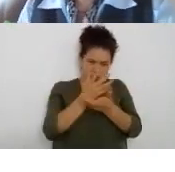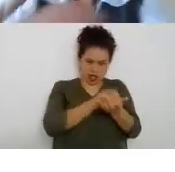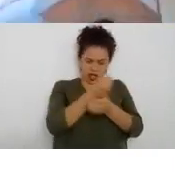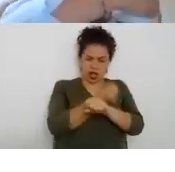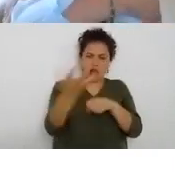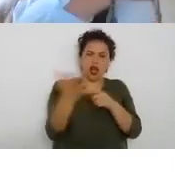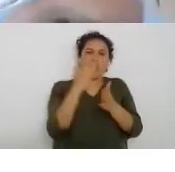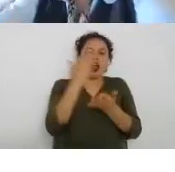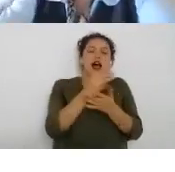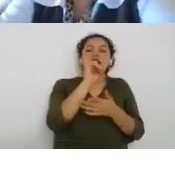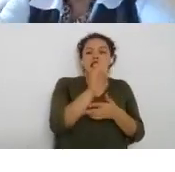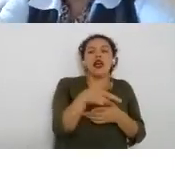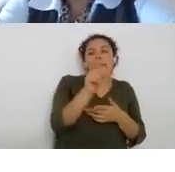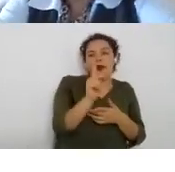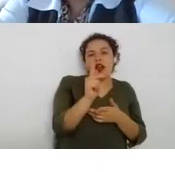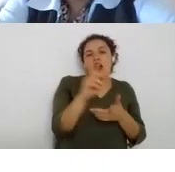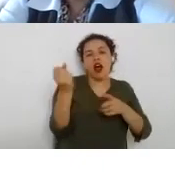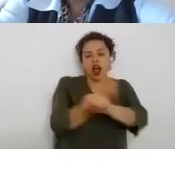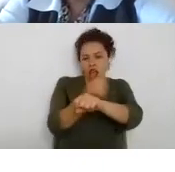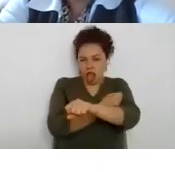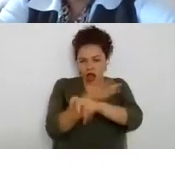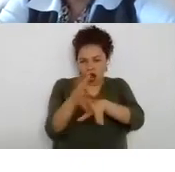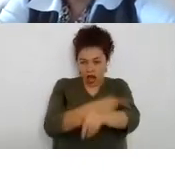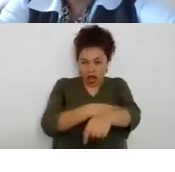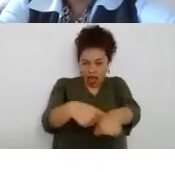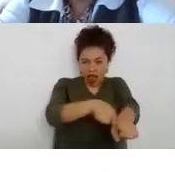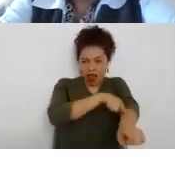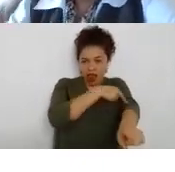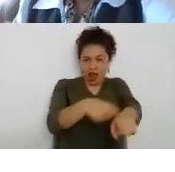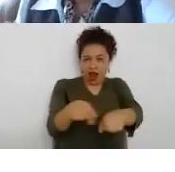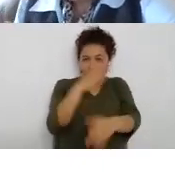hemorragia, pero no cortar la circulación sanguínea. ¿Ok?